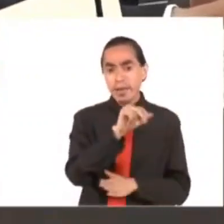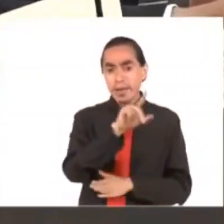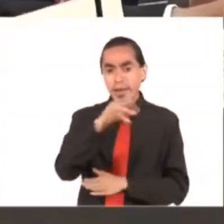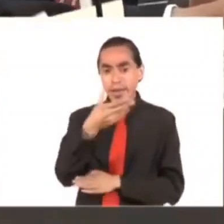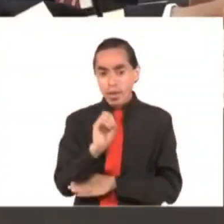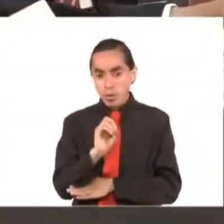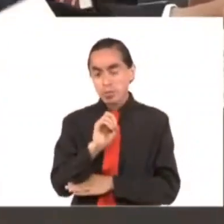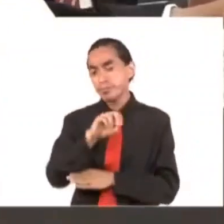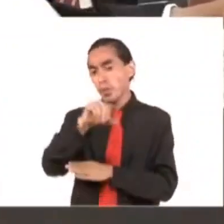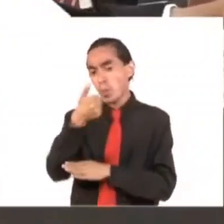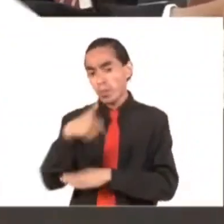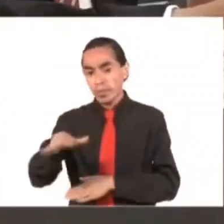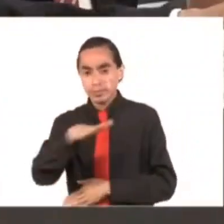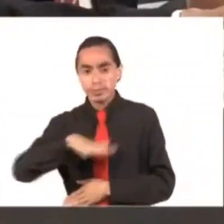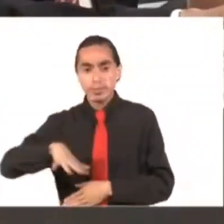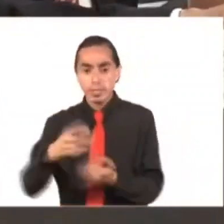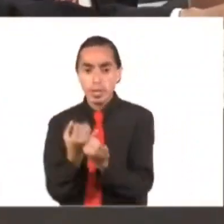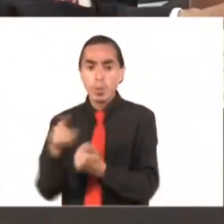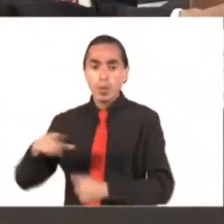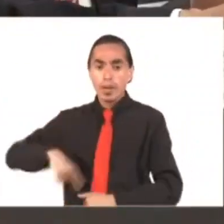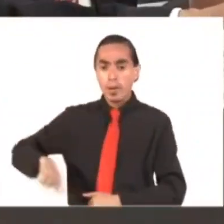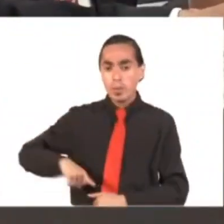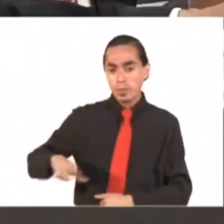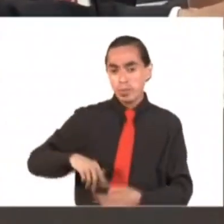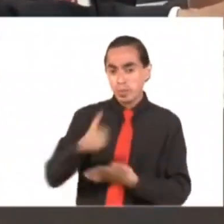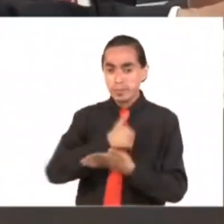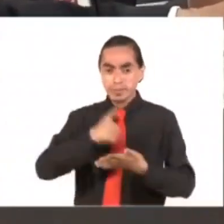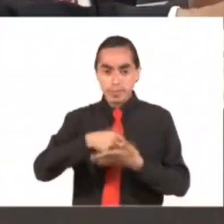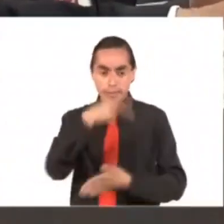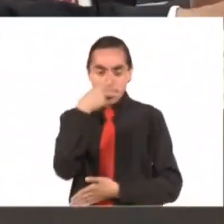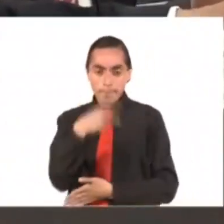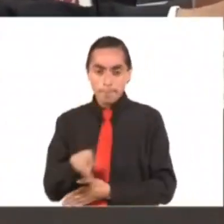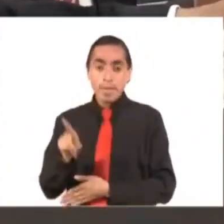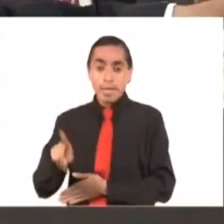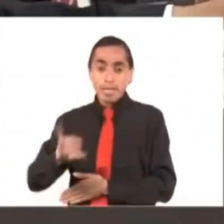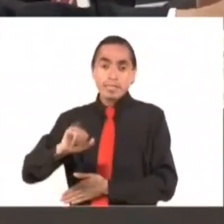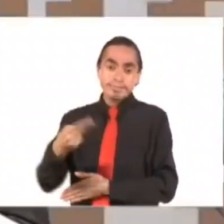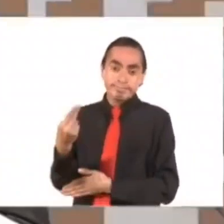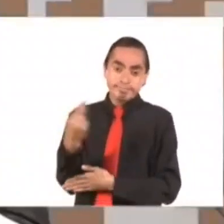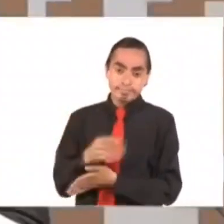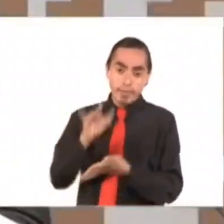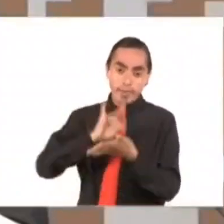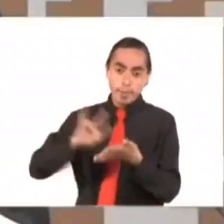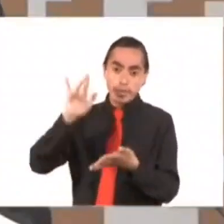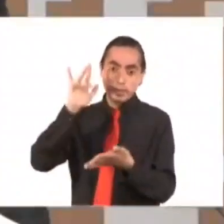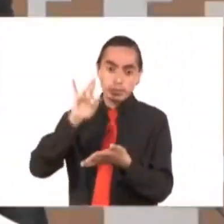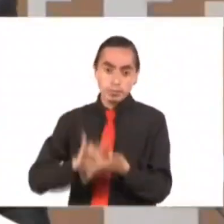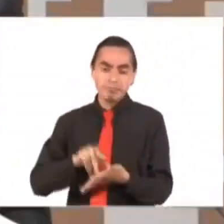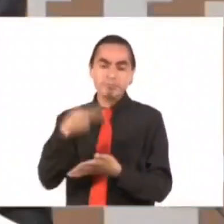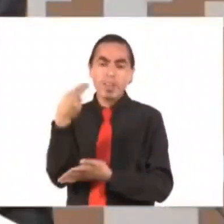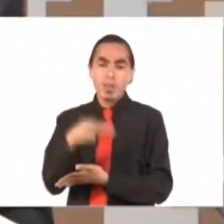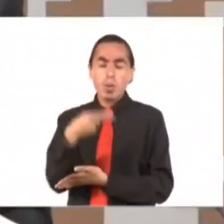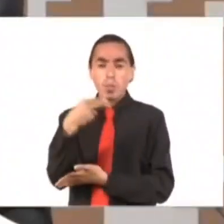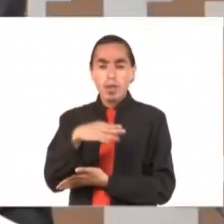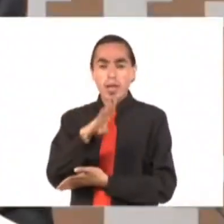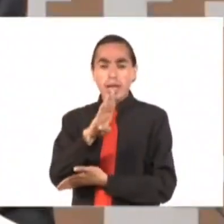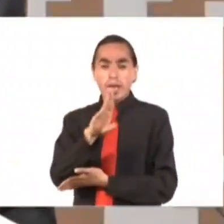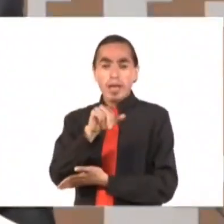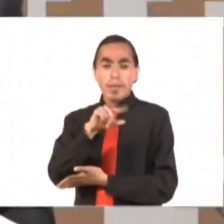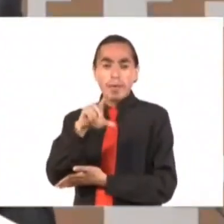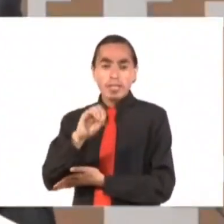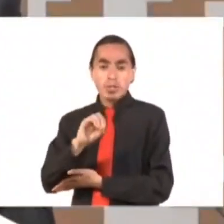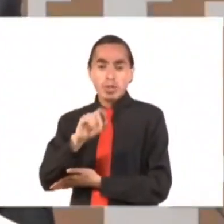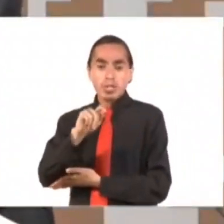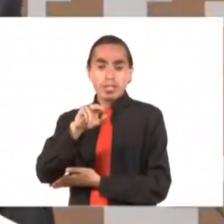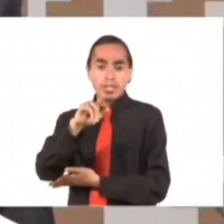otras áreas en las que el gobierno de la Ciudad de México requiere del apoyo de lo que llamamos el brazo